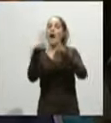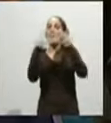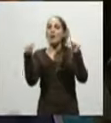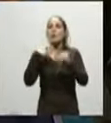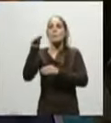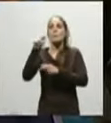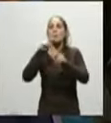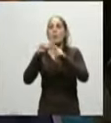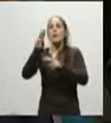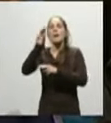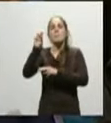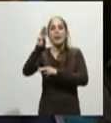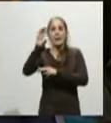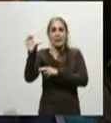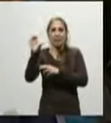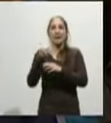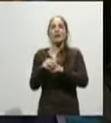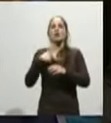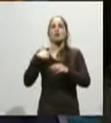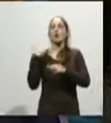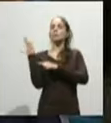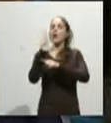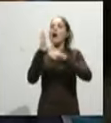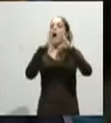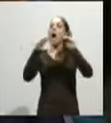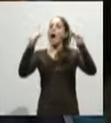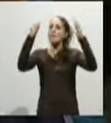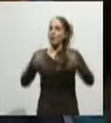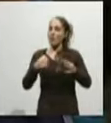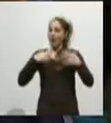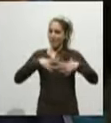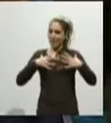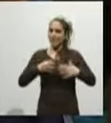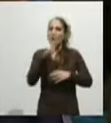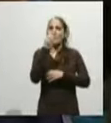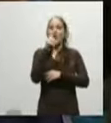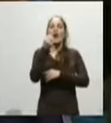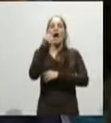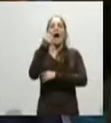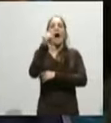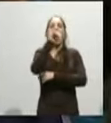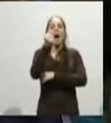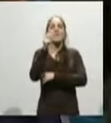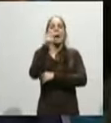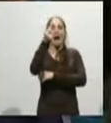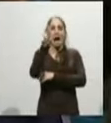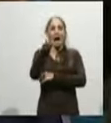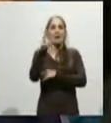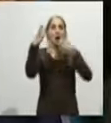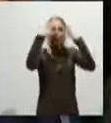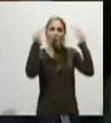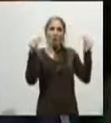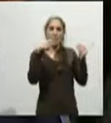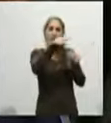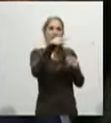Dice, yo me llamo Pepe Jiménez. Represento Andalucía y mi fantasía es flor de azahar. Y cogió el holandés y dijo, pues esa fantasía